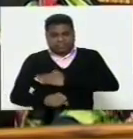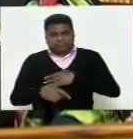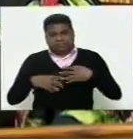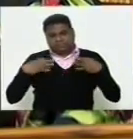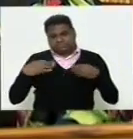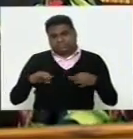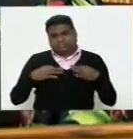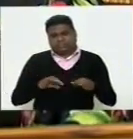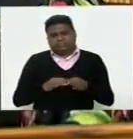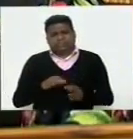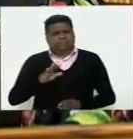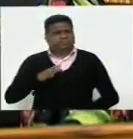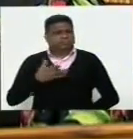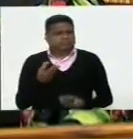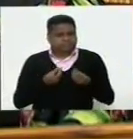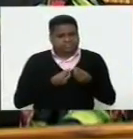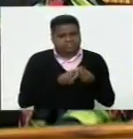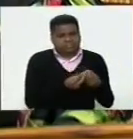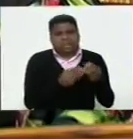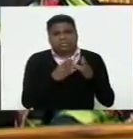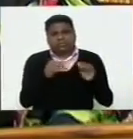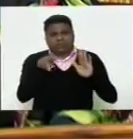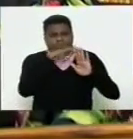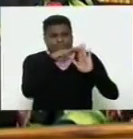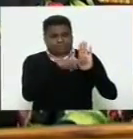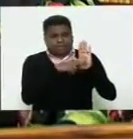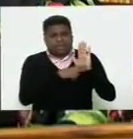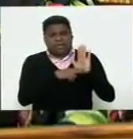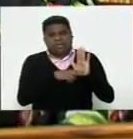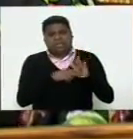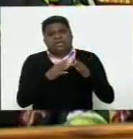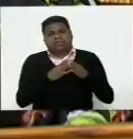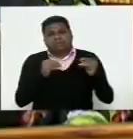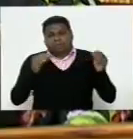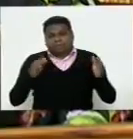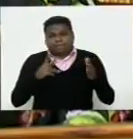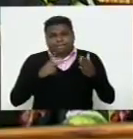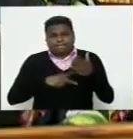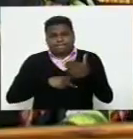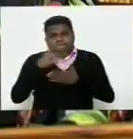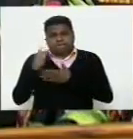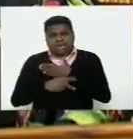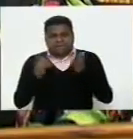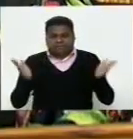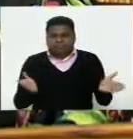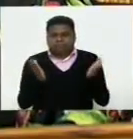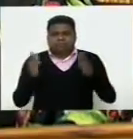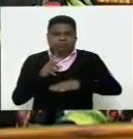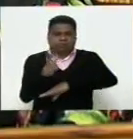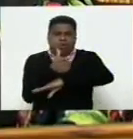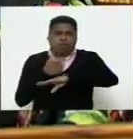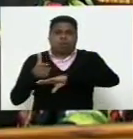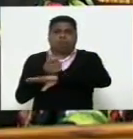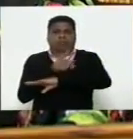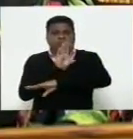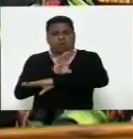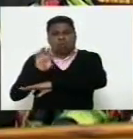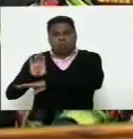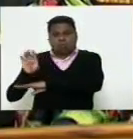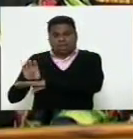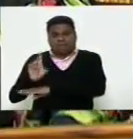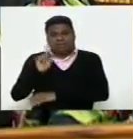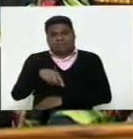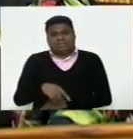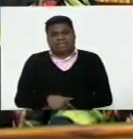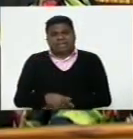que, conjuntamente con las políticas y programas impulsados por el Estado, protegerán y asistirán a